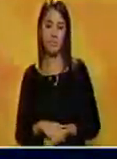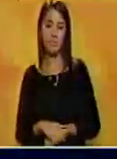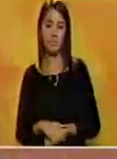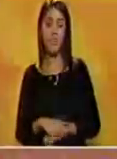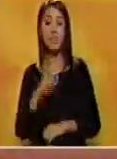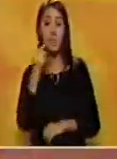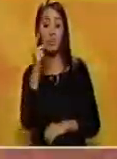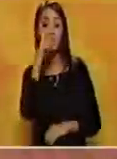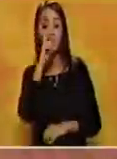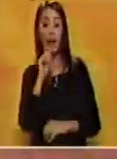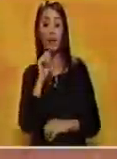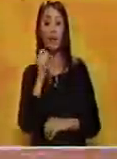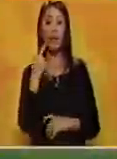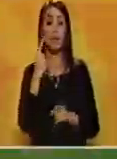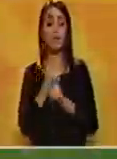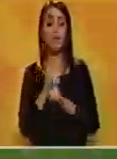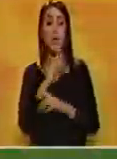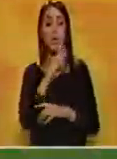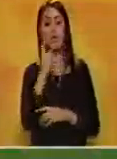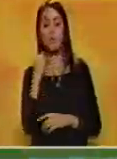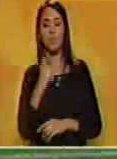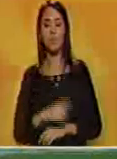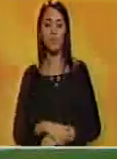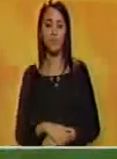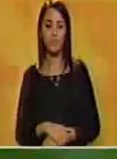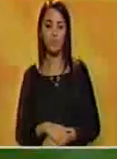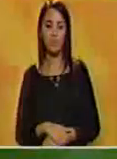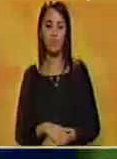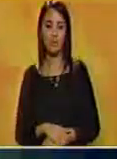campo corto, que se fue de 4-1.